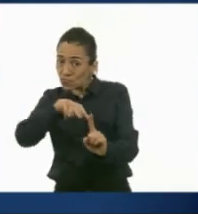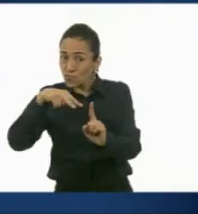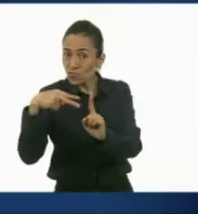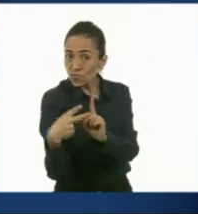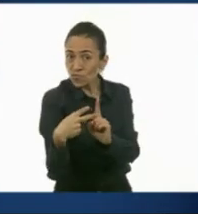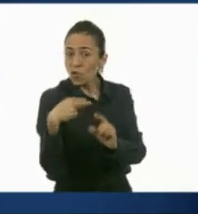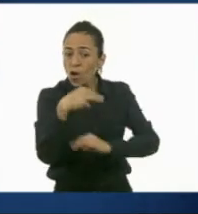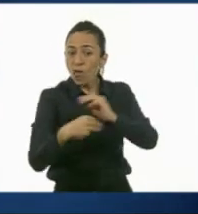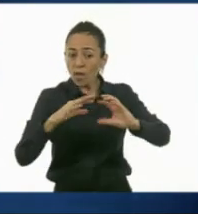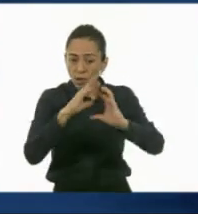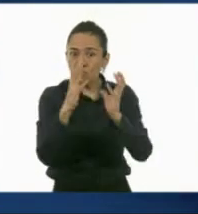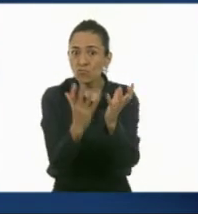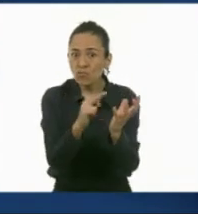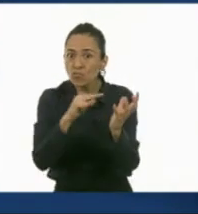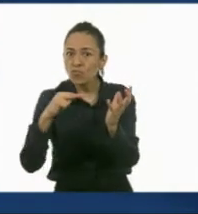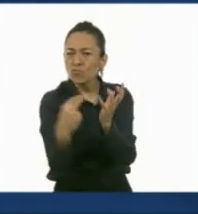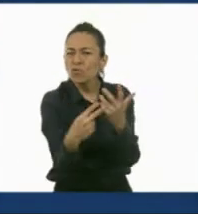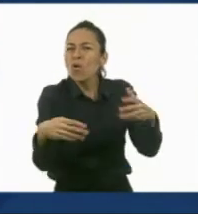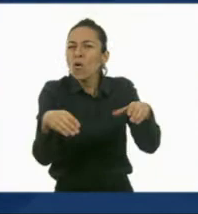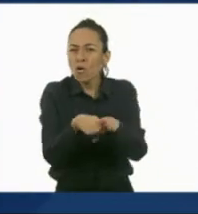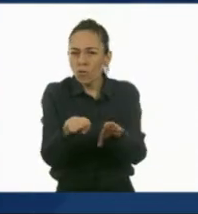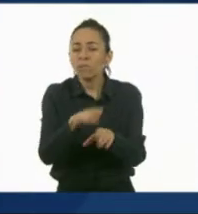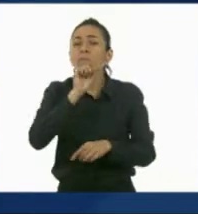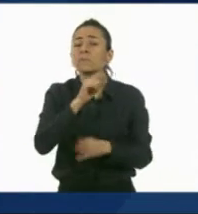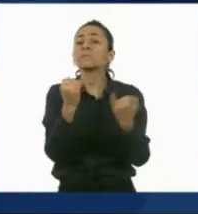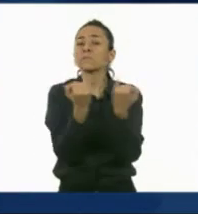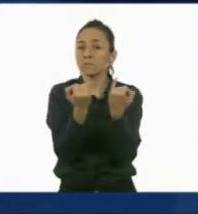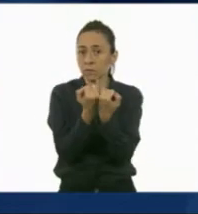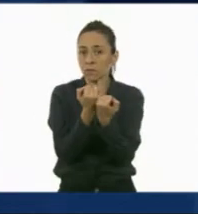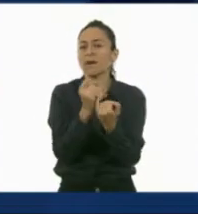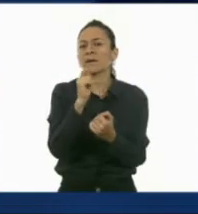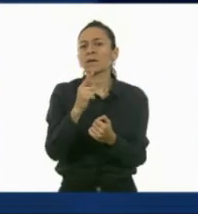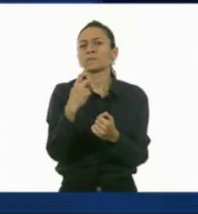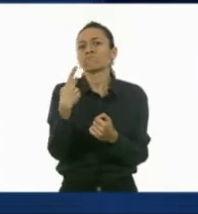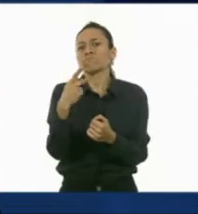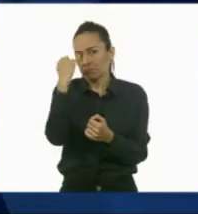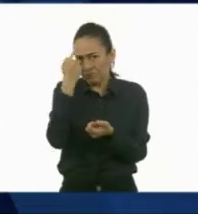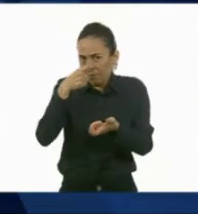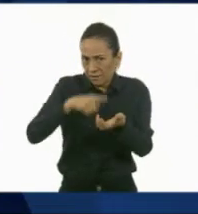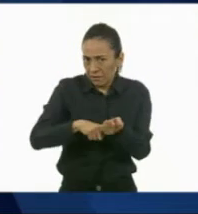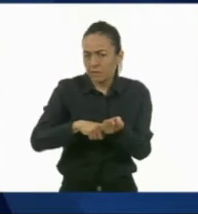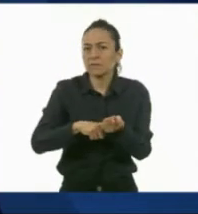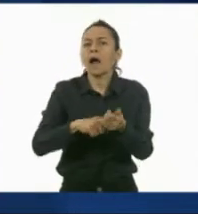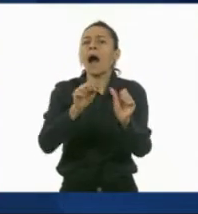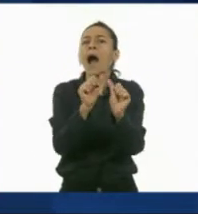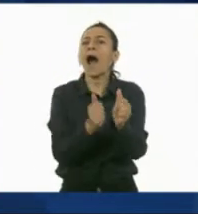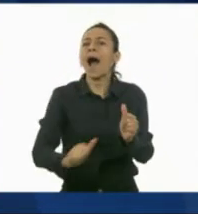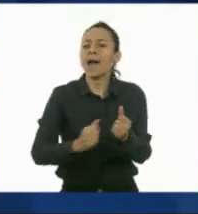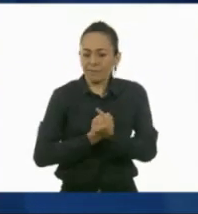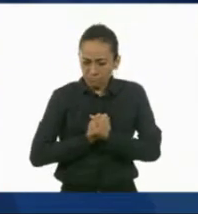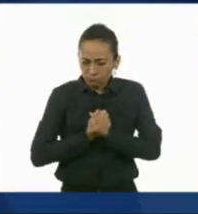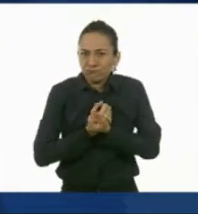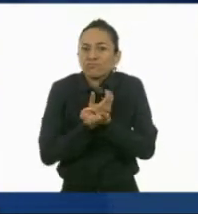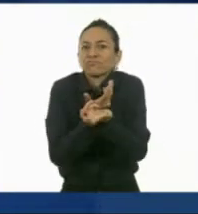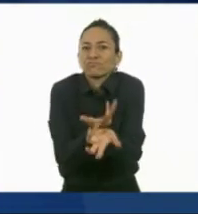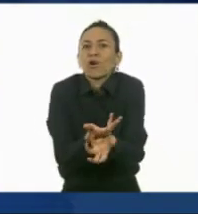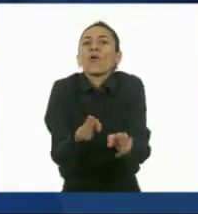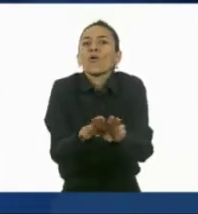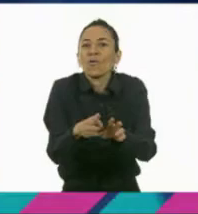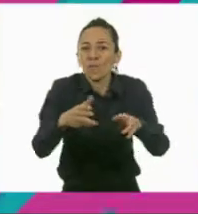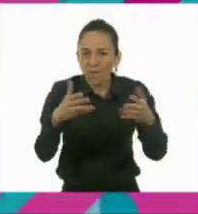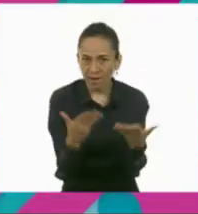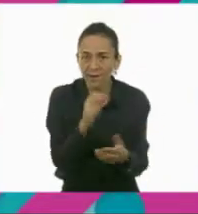vamos a poder ver, por ejemplo, algunas de las expresiones artísticas. Vamos a ver también algunos personajes que han